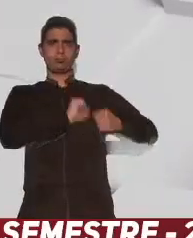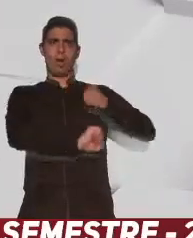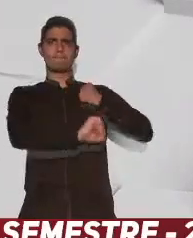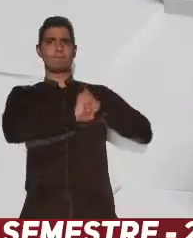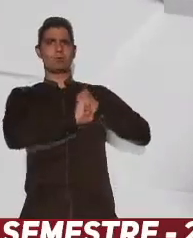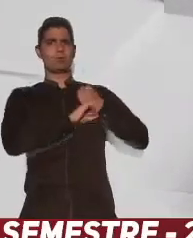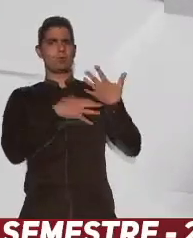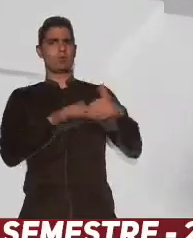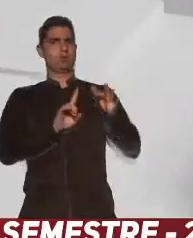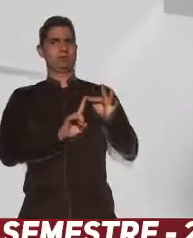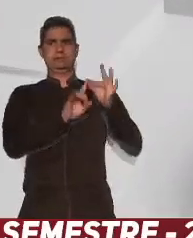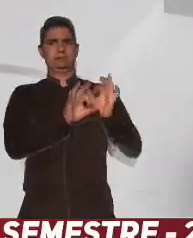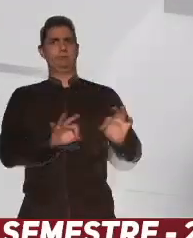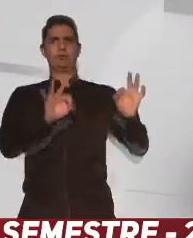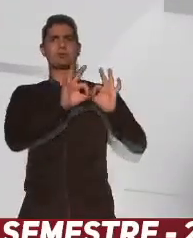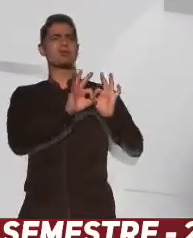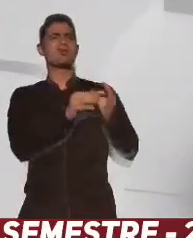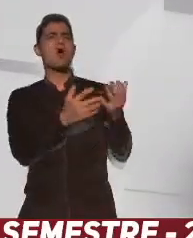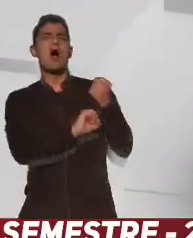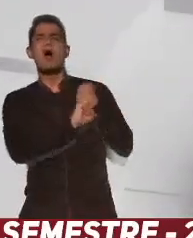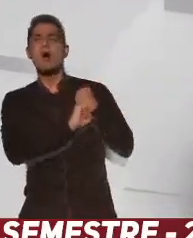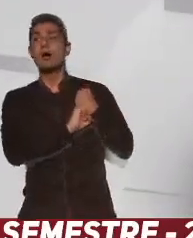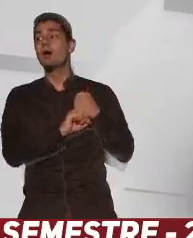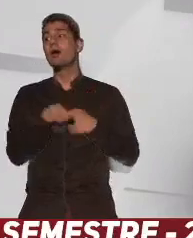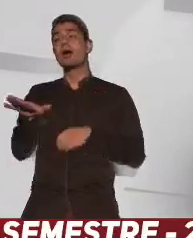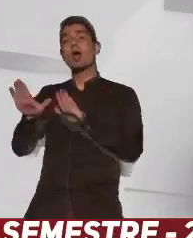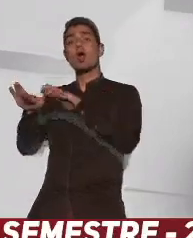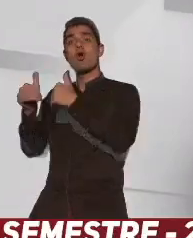de tratamiento para la escuela y la institución